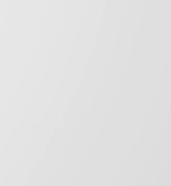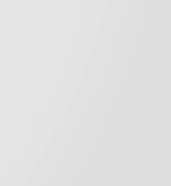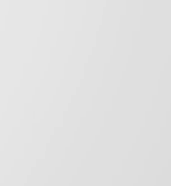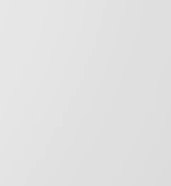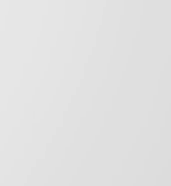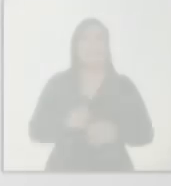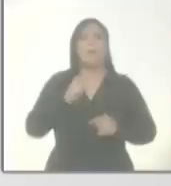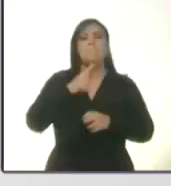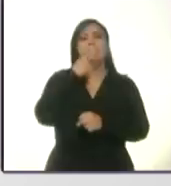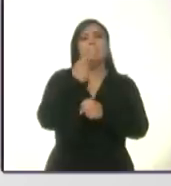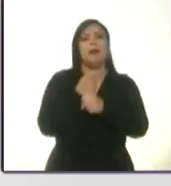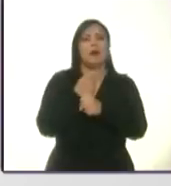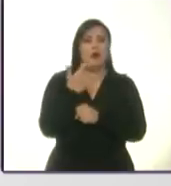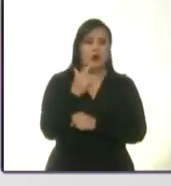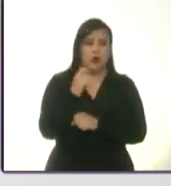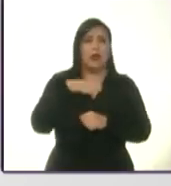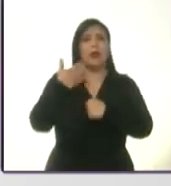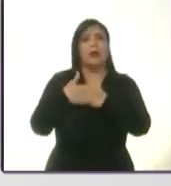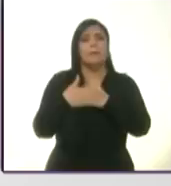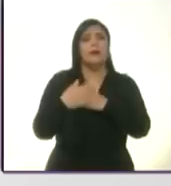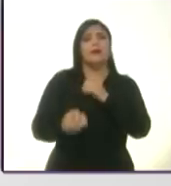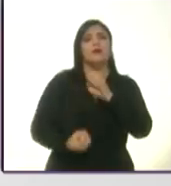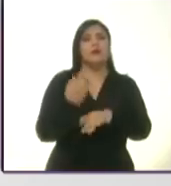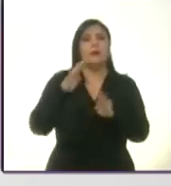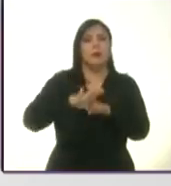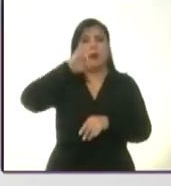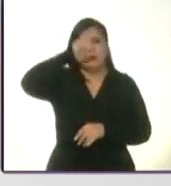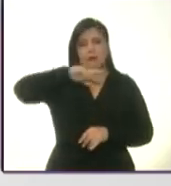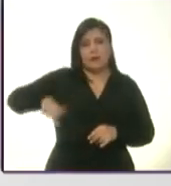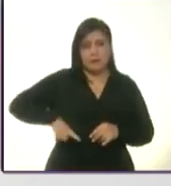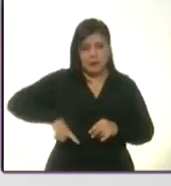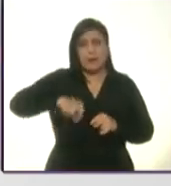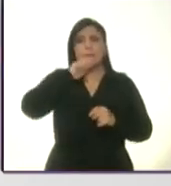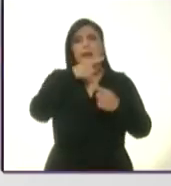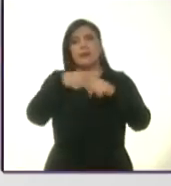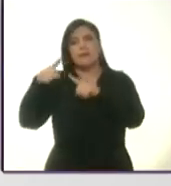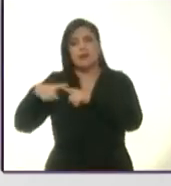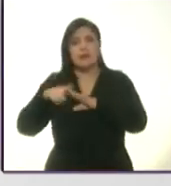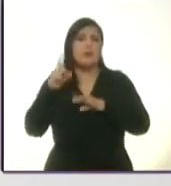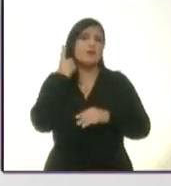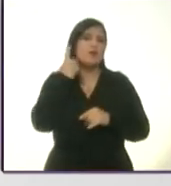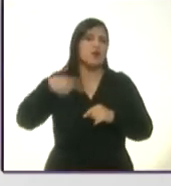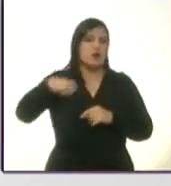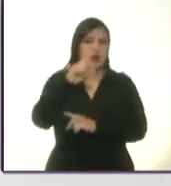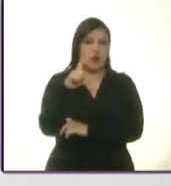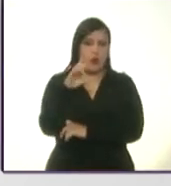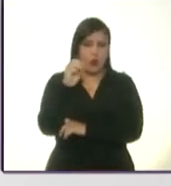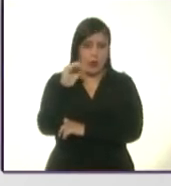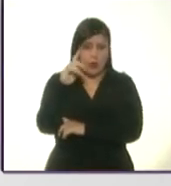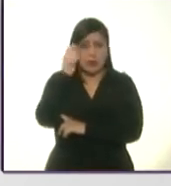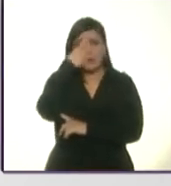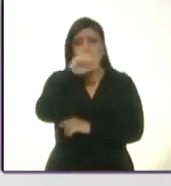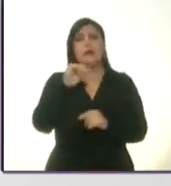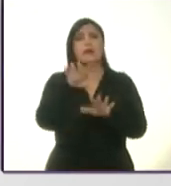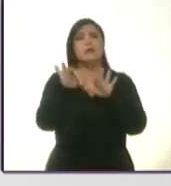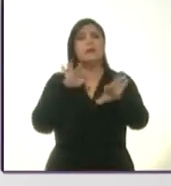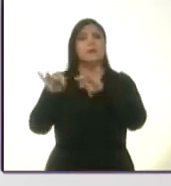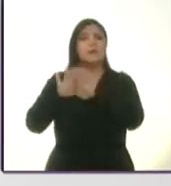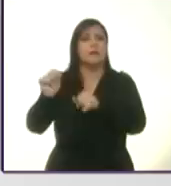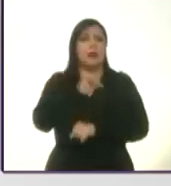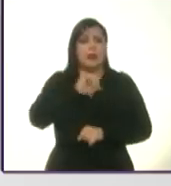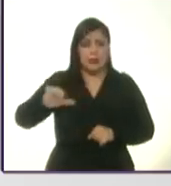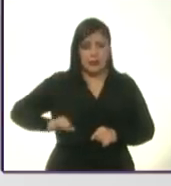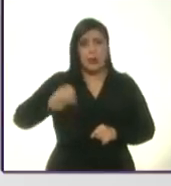el primero de julio renovaremos la jefatura de gobierno y las diputaciones locales elegiremos alcaldes o alcaldesas y